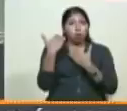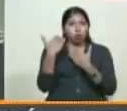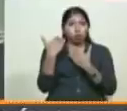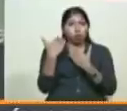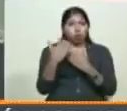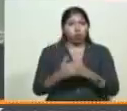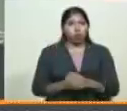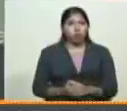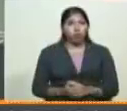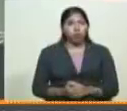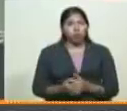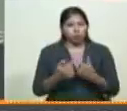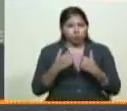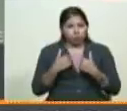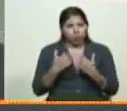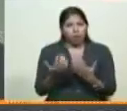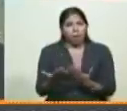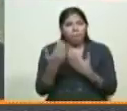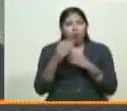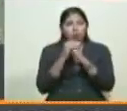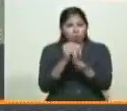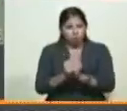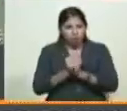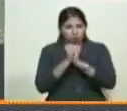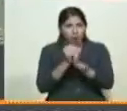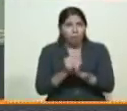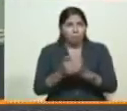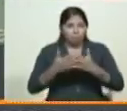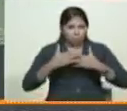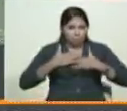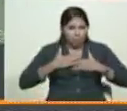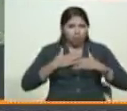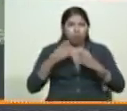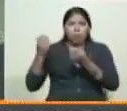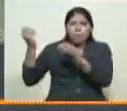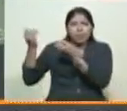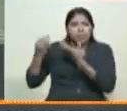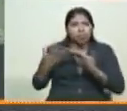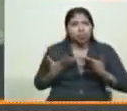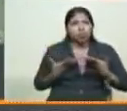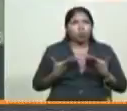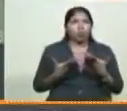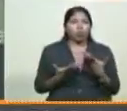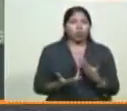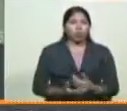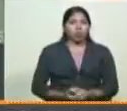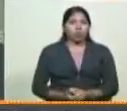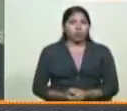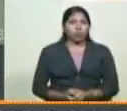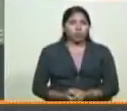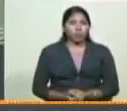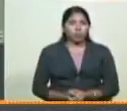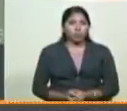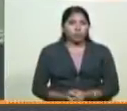he venido a pedirles sus oraciones, sus bendiciones.